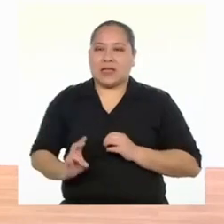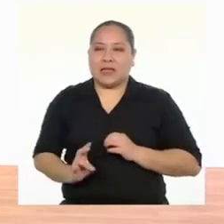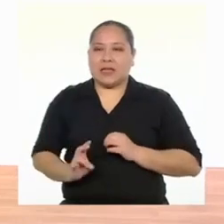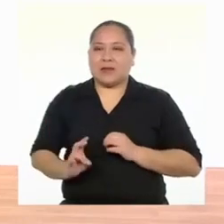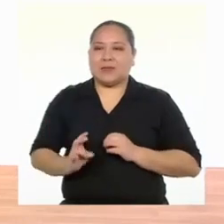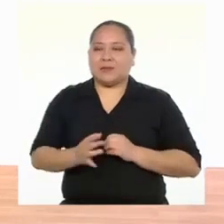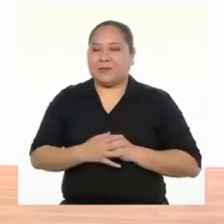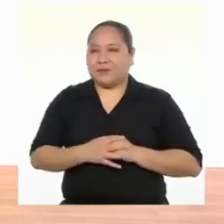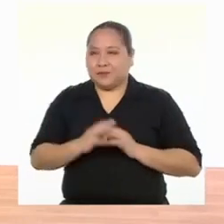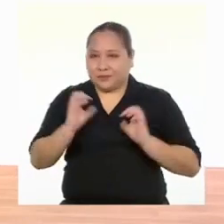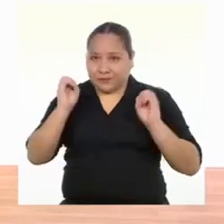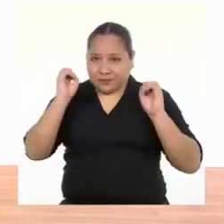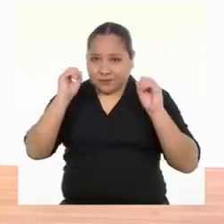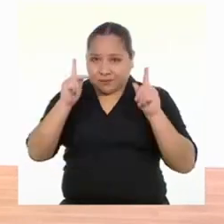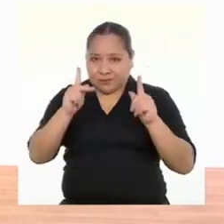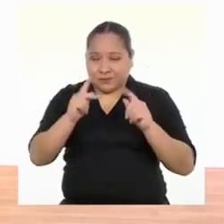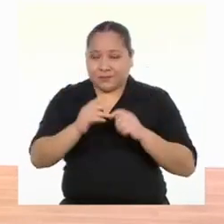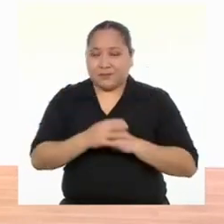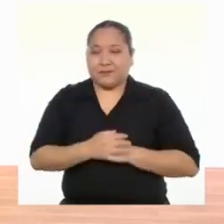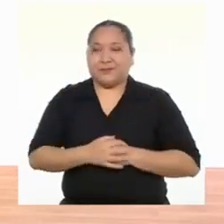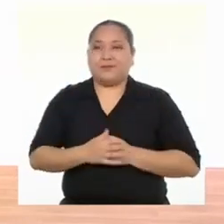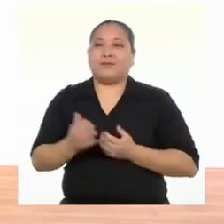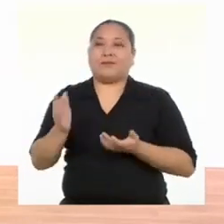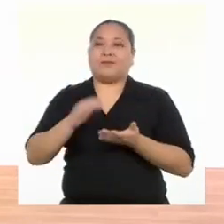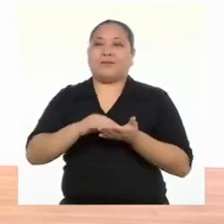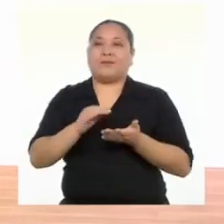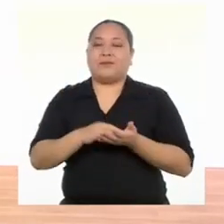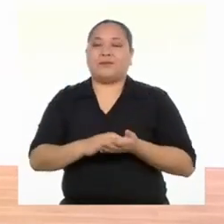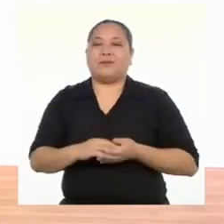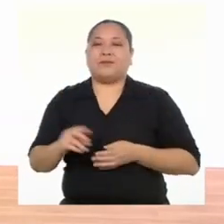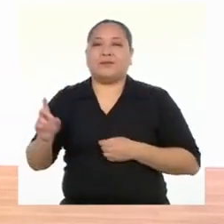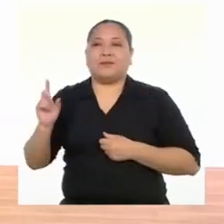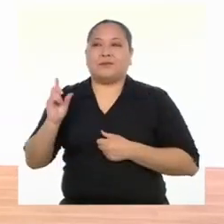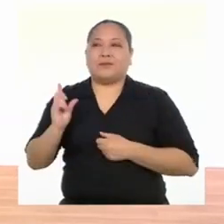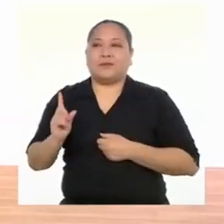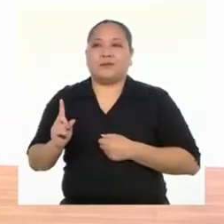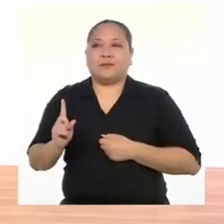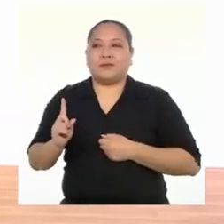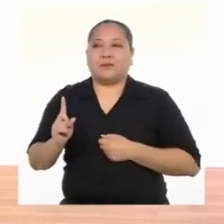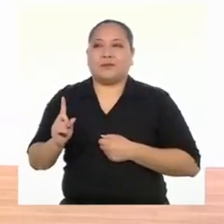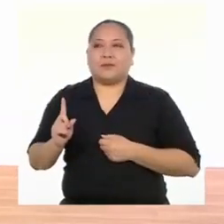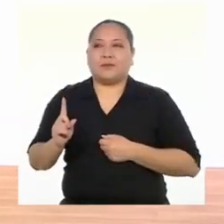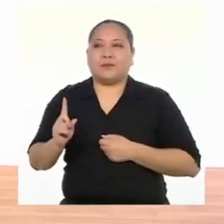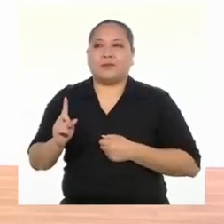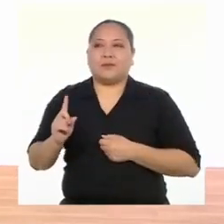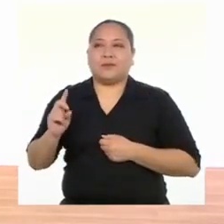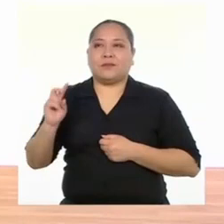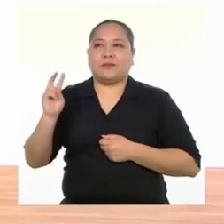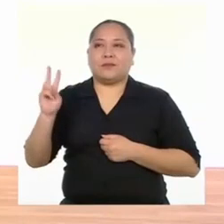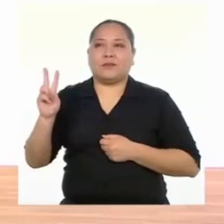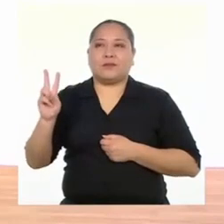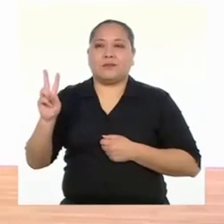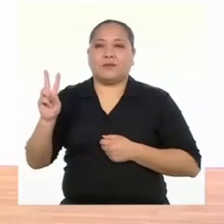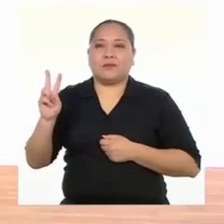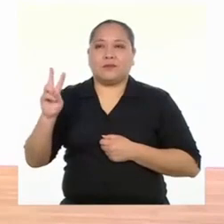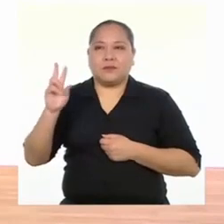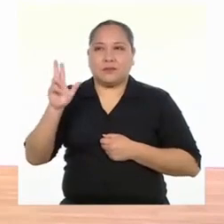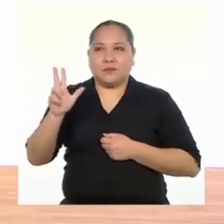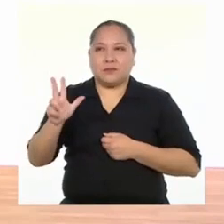1, 2, 3, 4, 5, 6 y 7. ¿Estamos claros? Una más, ¡va!